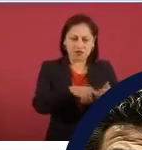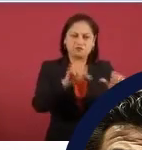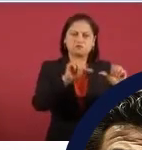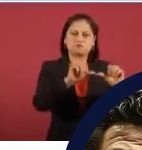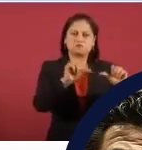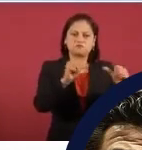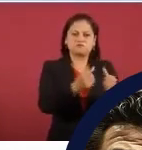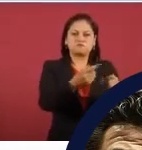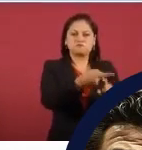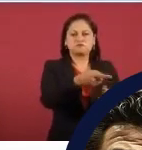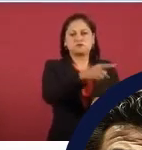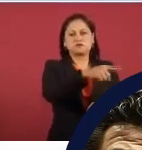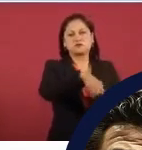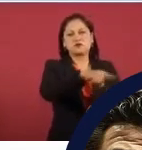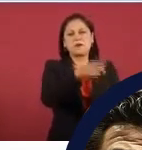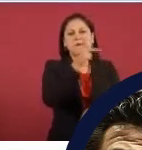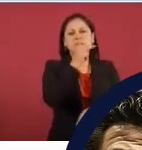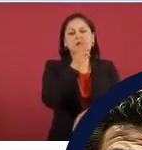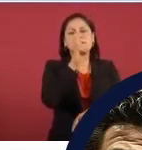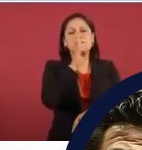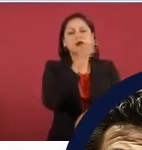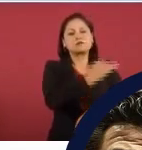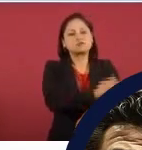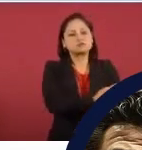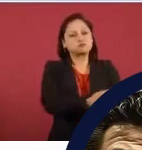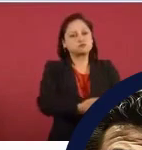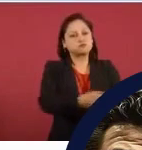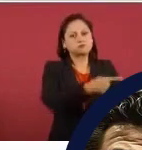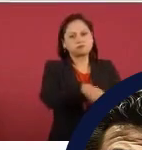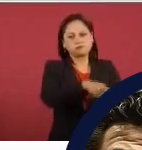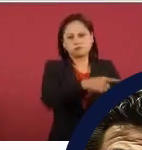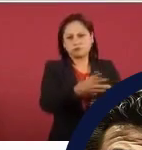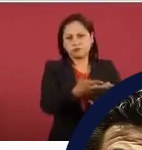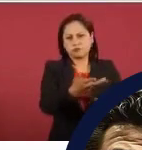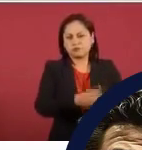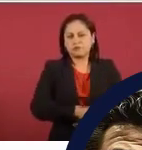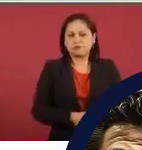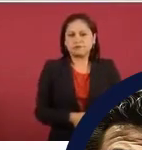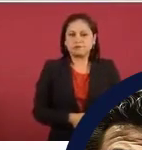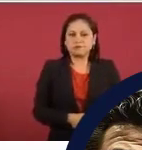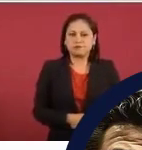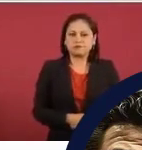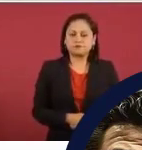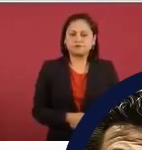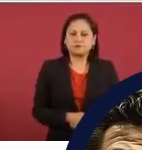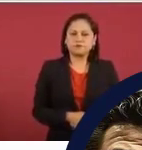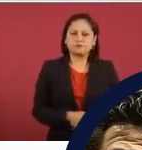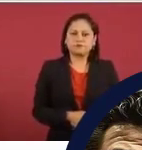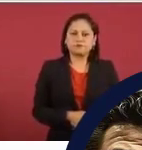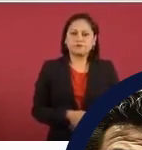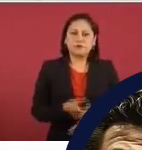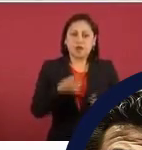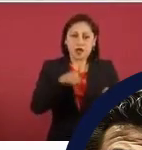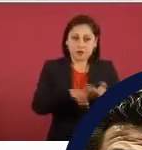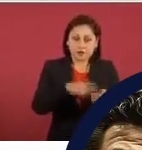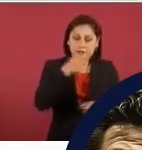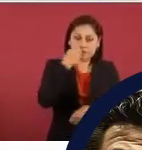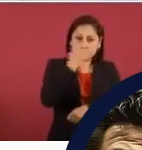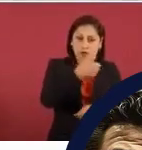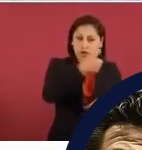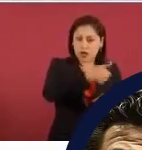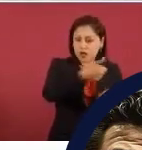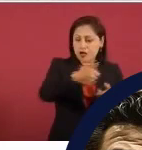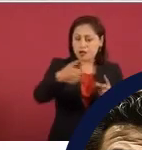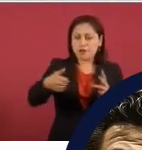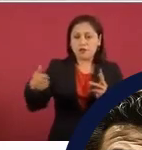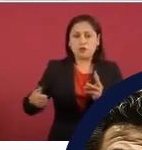un poder popular presidente de la republica remató este mensaje en el zócalo la zona de méxico.en diciendo que para el próximo 2020